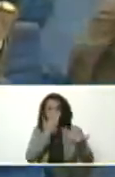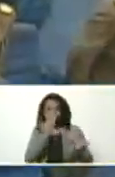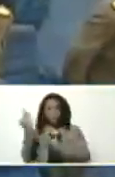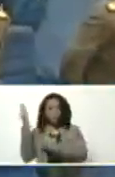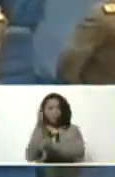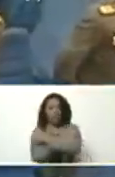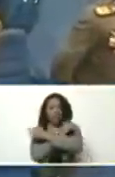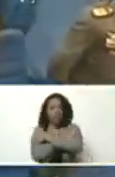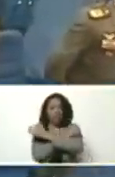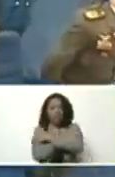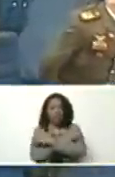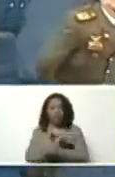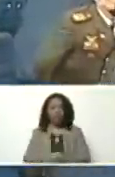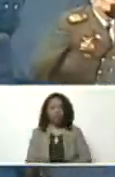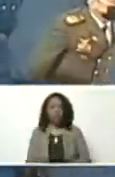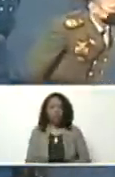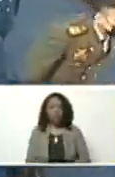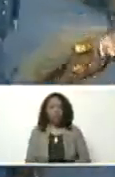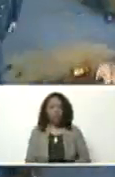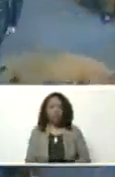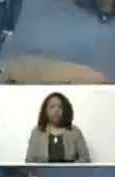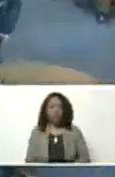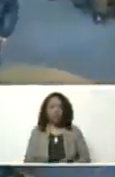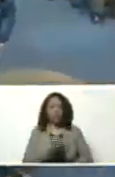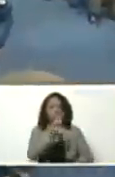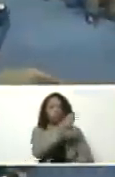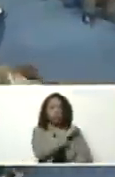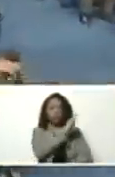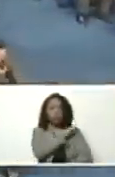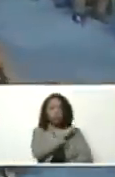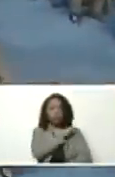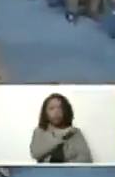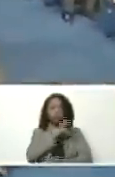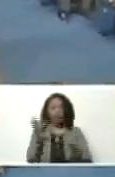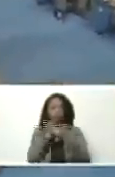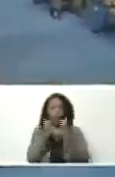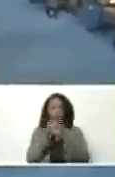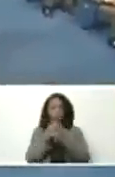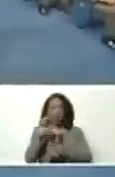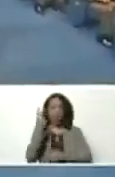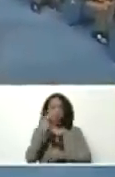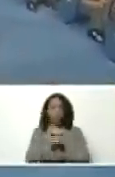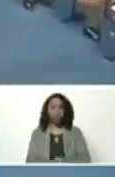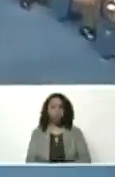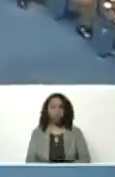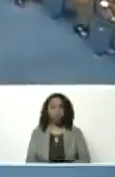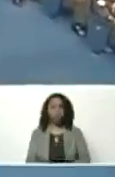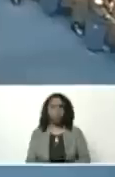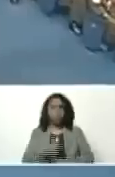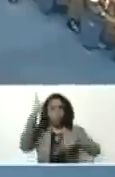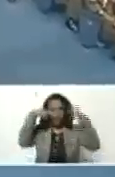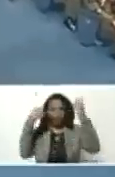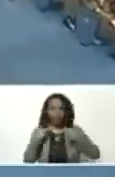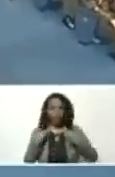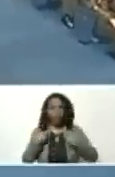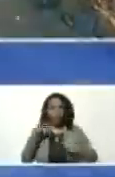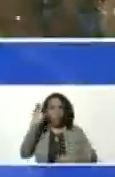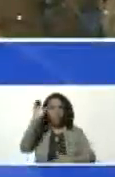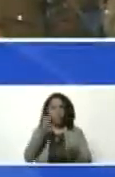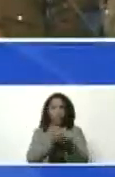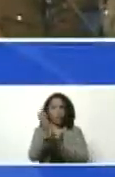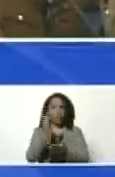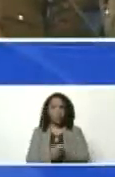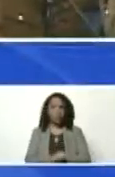¡Felicidades! A la jerarquía de sargento mayor de segunda. ¡Chávez vive! ¡La patria